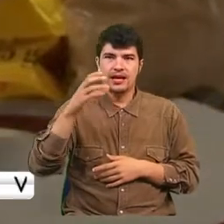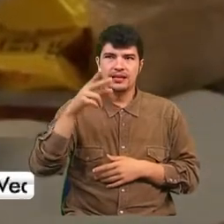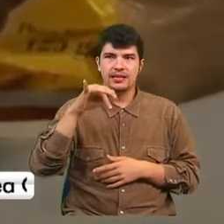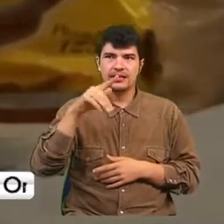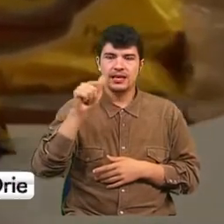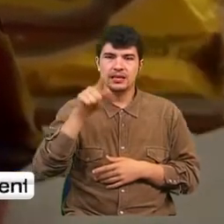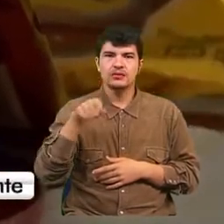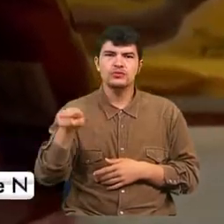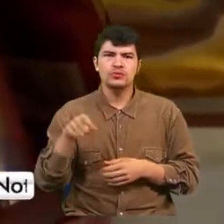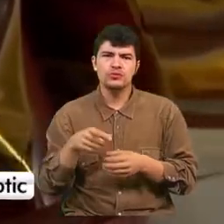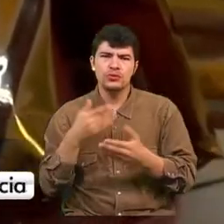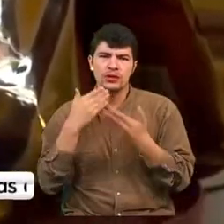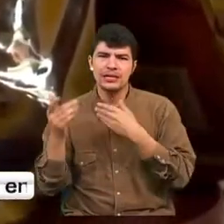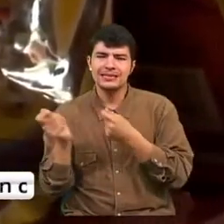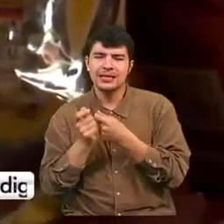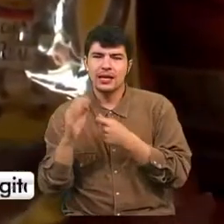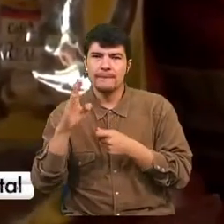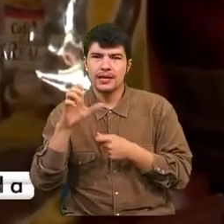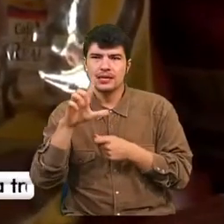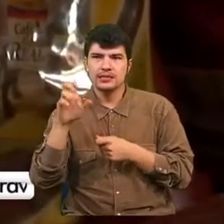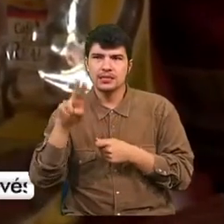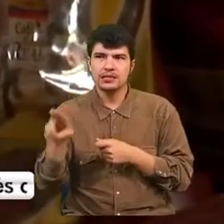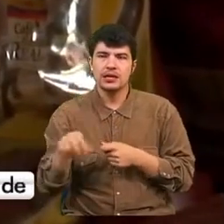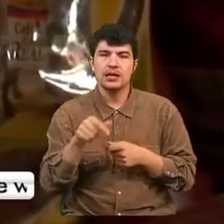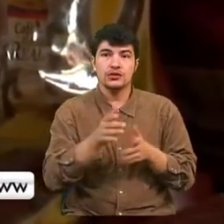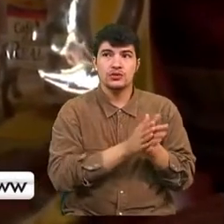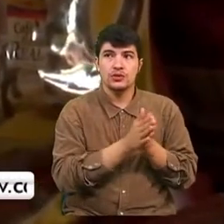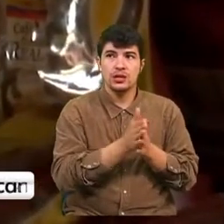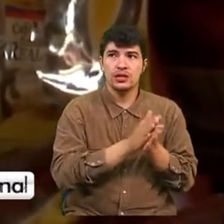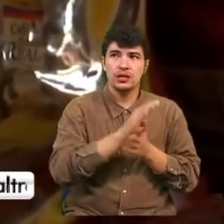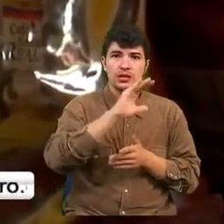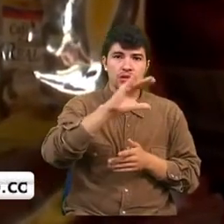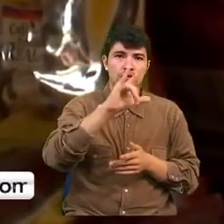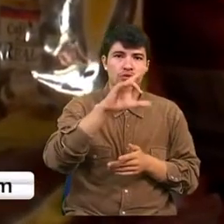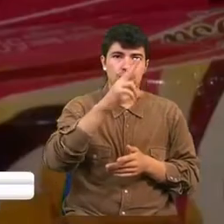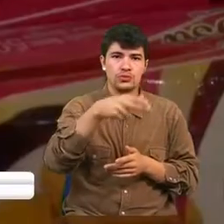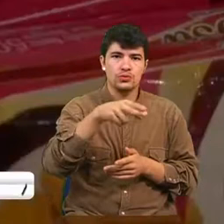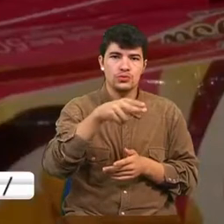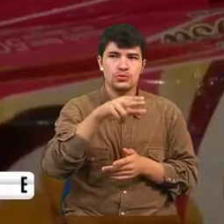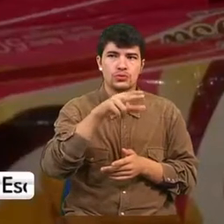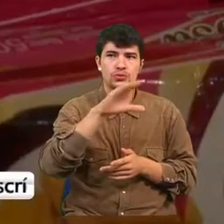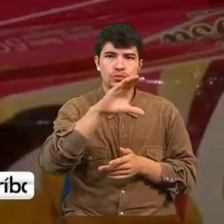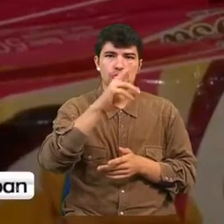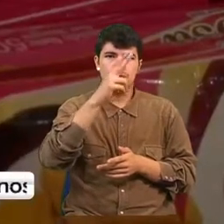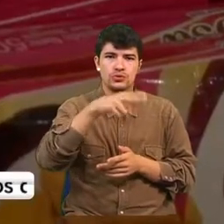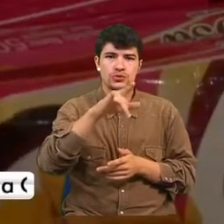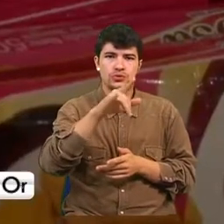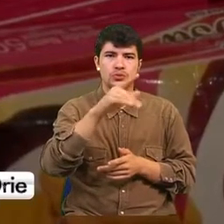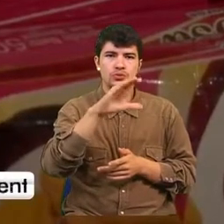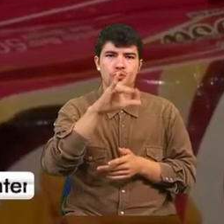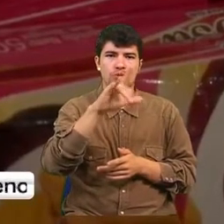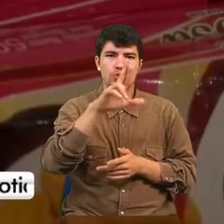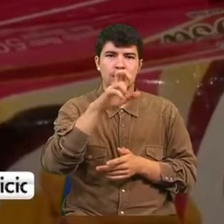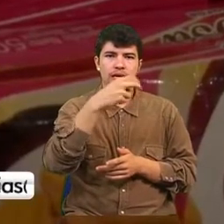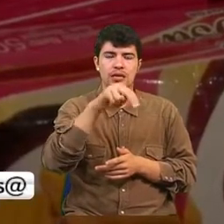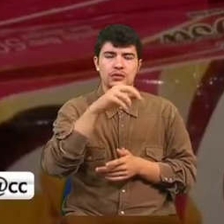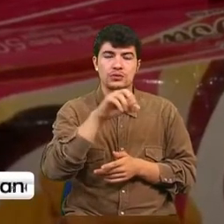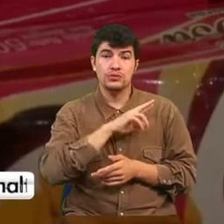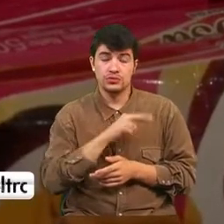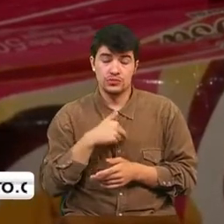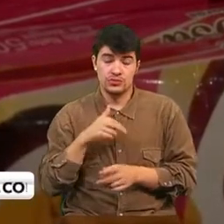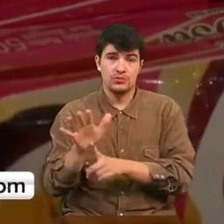de La Belleza, tenemos chocolate chucureño. Miren todo lo que estamos haciendo que antes no se promocionaba. Nosotros estamos